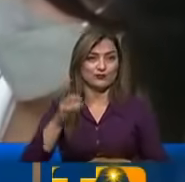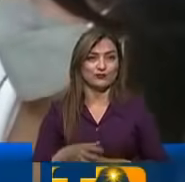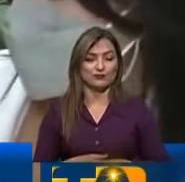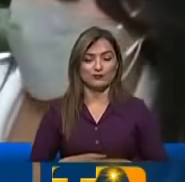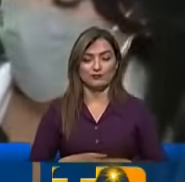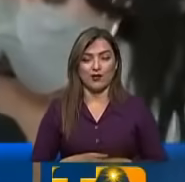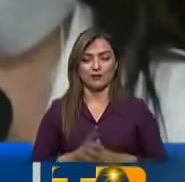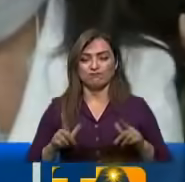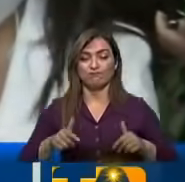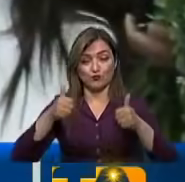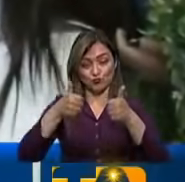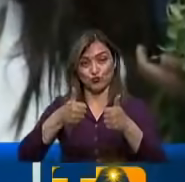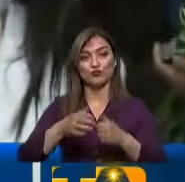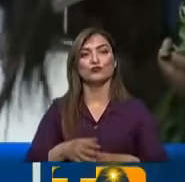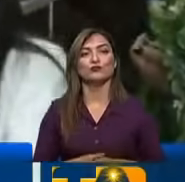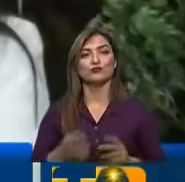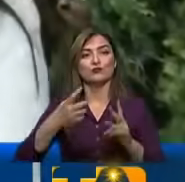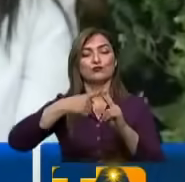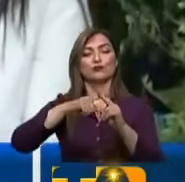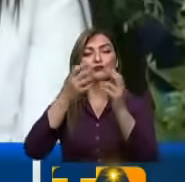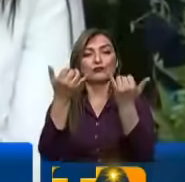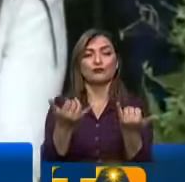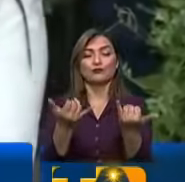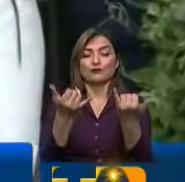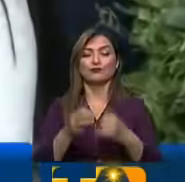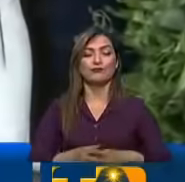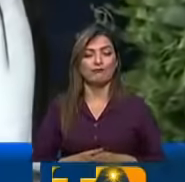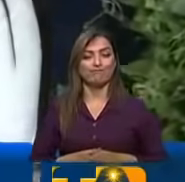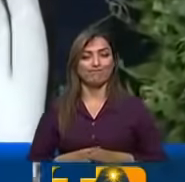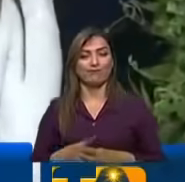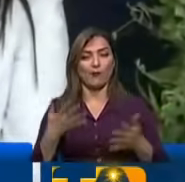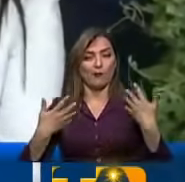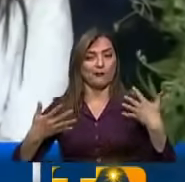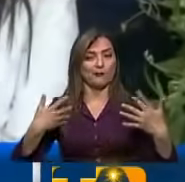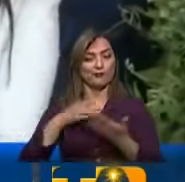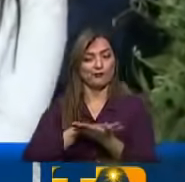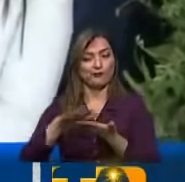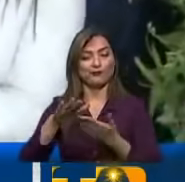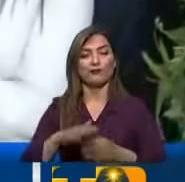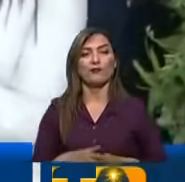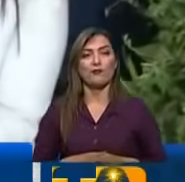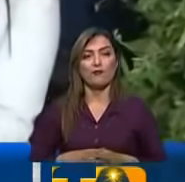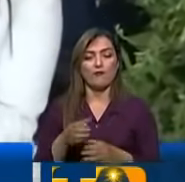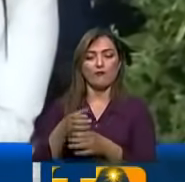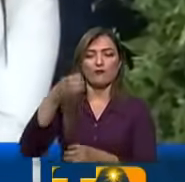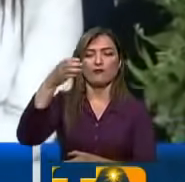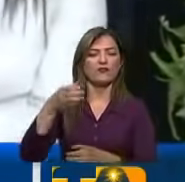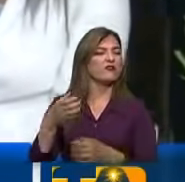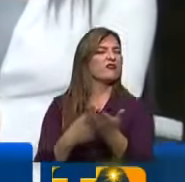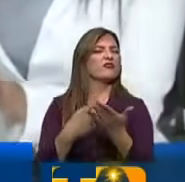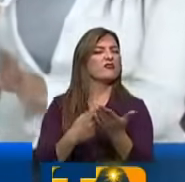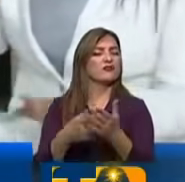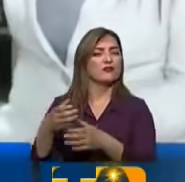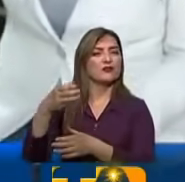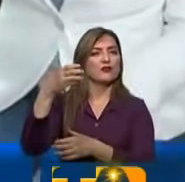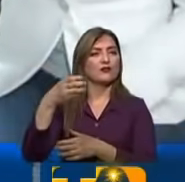curar nosotros. Perfecto, vamos a empezar entonces ahora sí con la limpia ya, con las hierbitas. Un atado, ¿de qué me va a colocar usted el